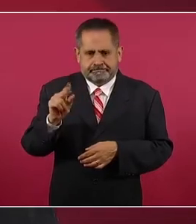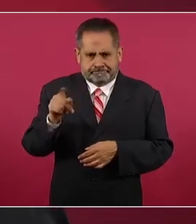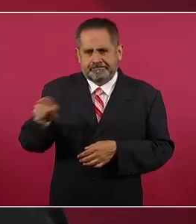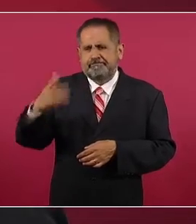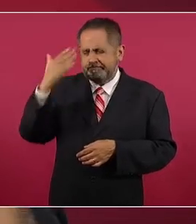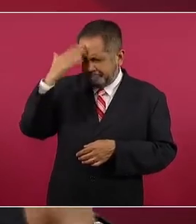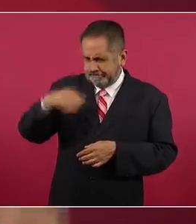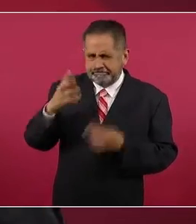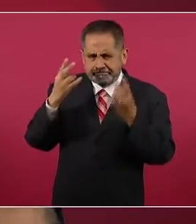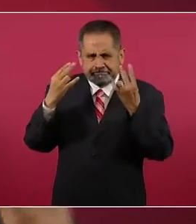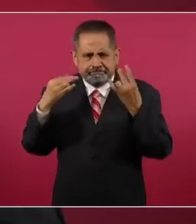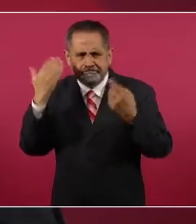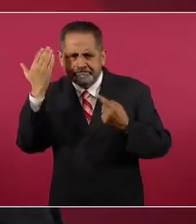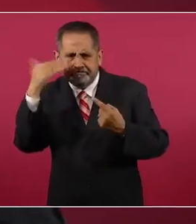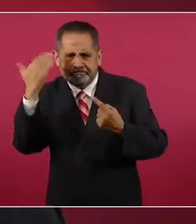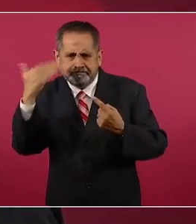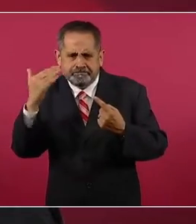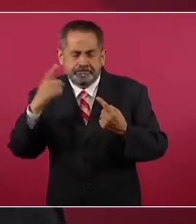Sin embargo,